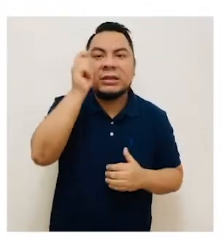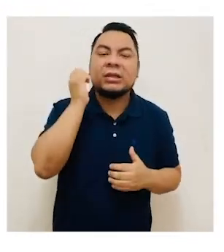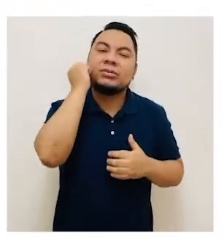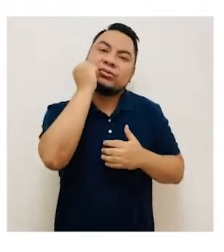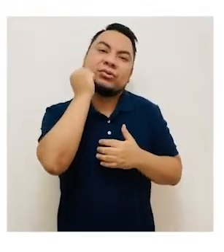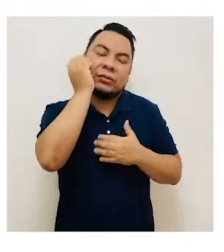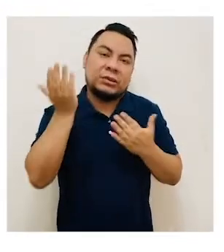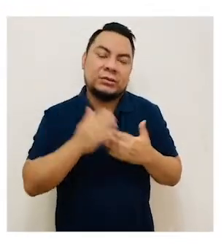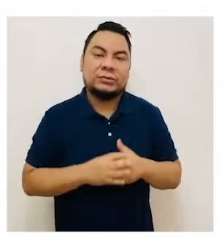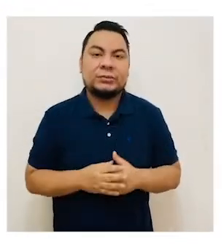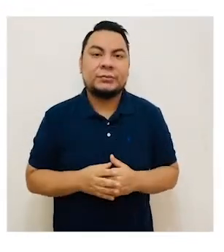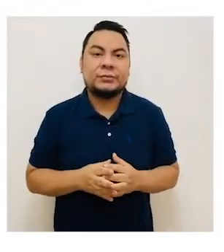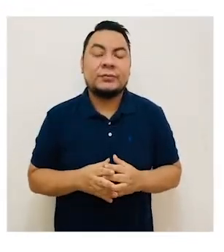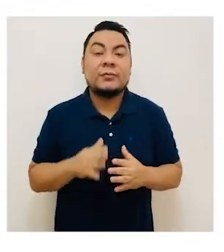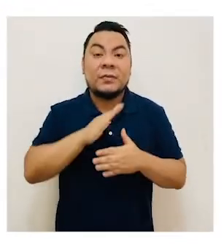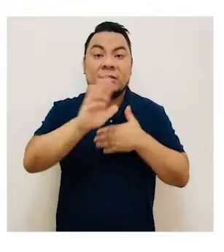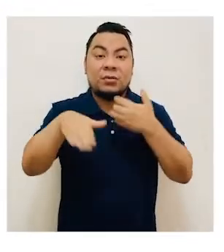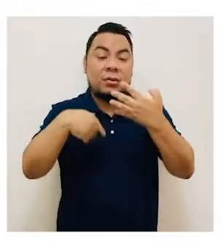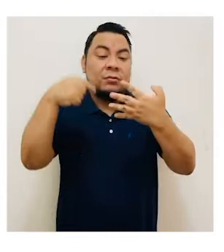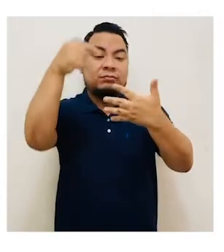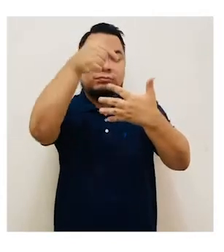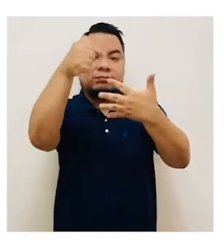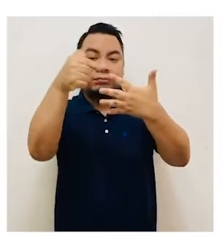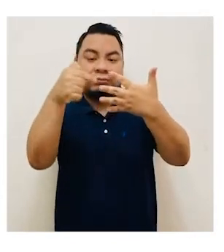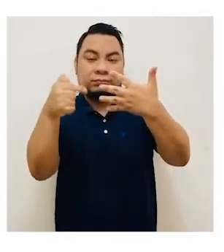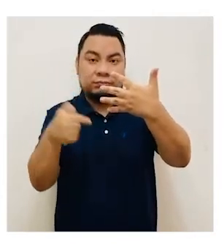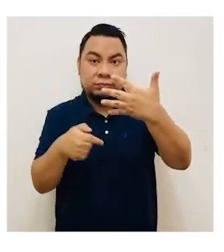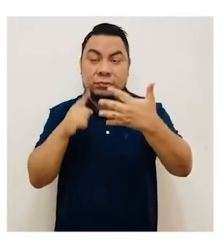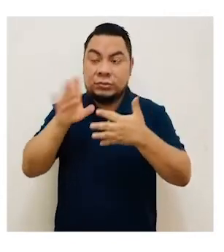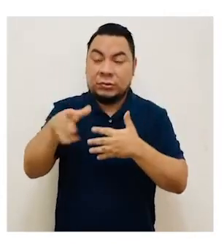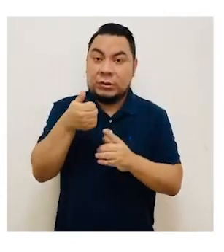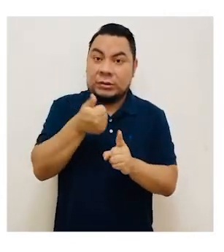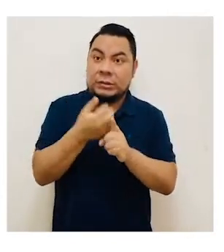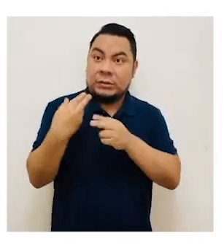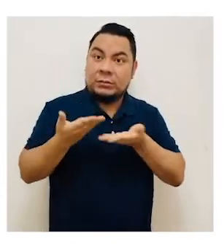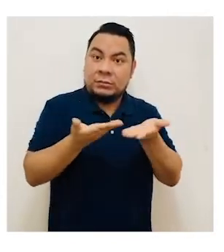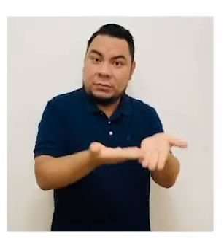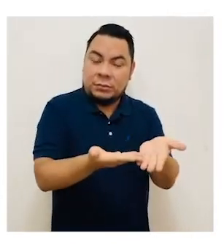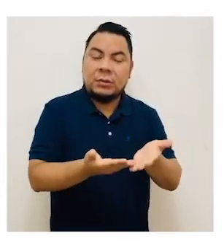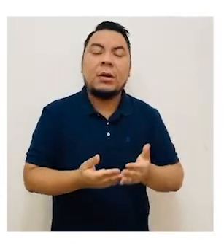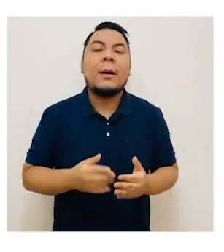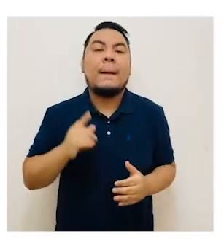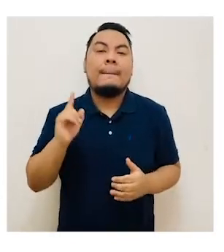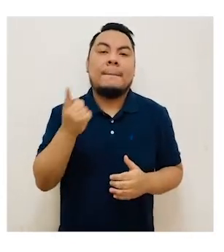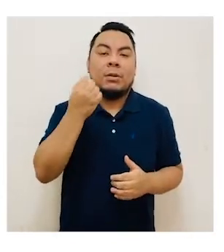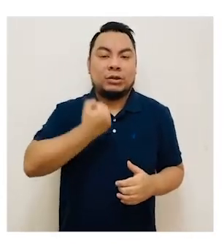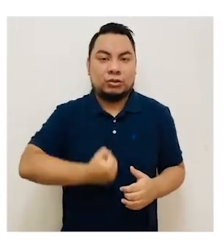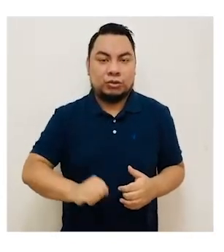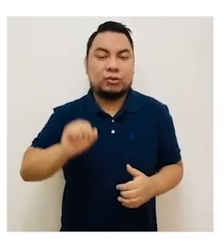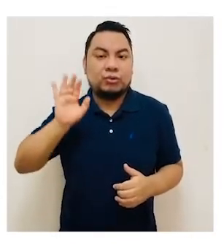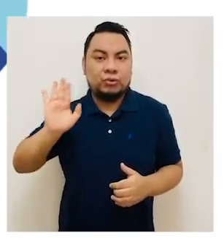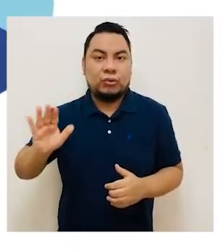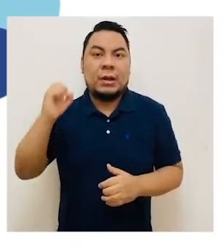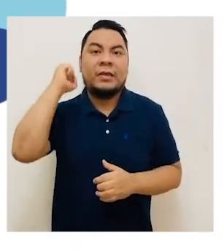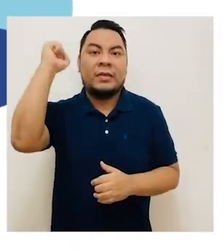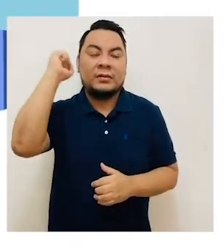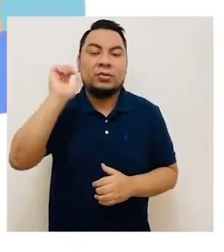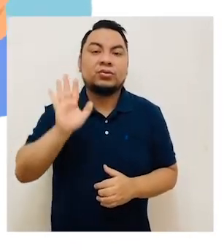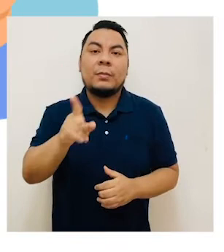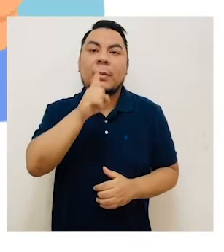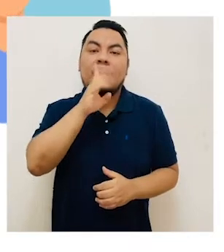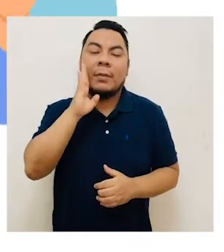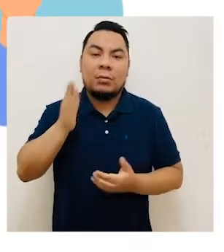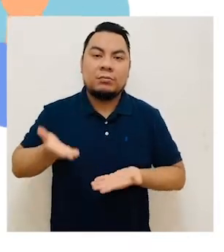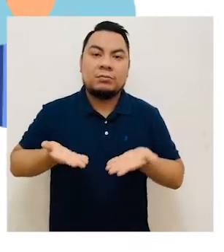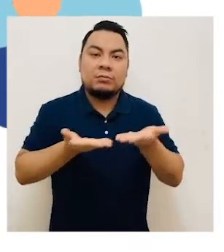como hermanos, tíos y sobrinos. ¿Todos los hijos son herederos? Todos los hijos tienen igual derecho